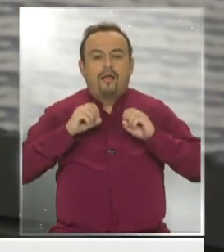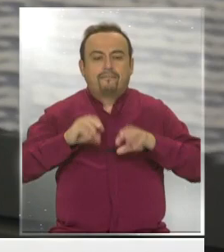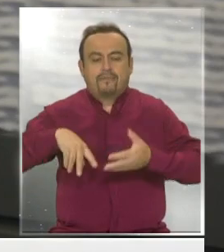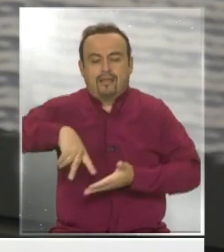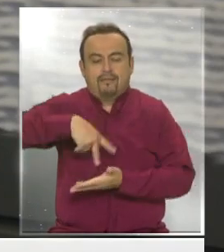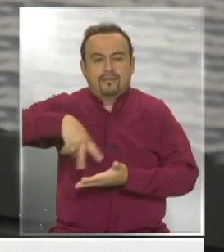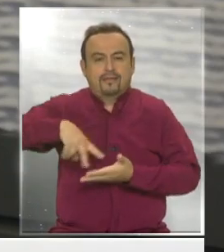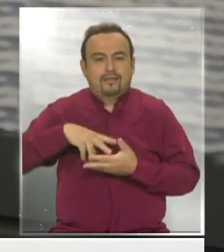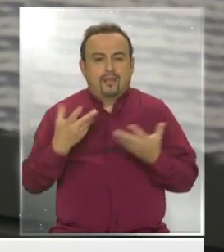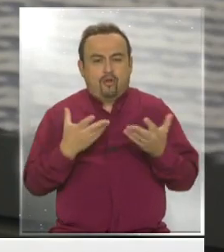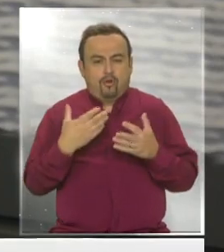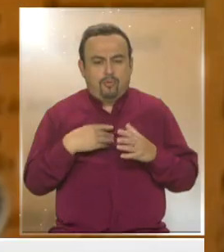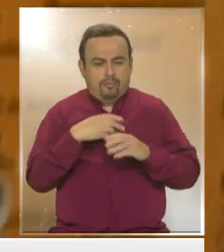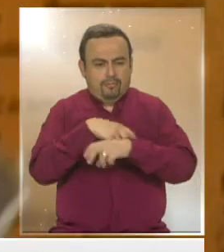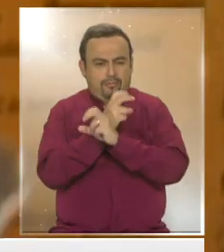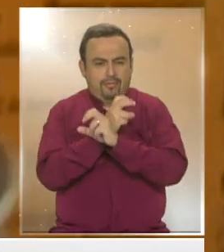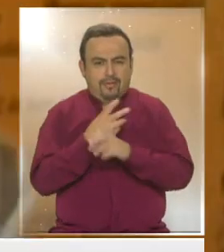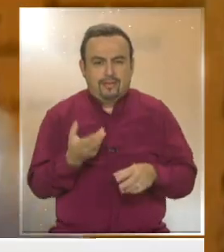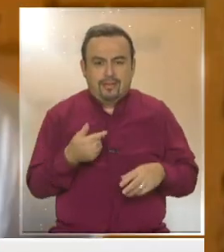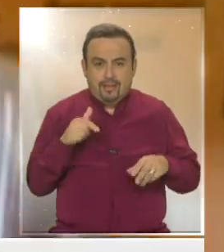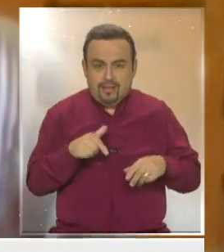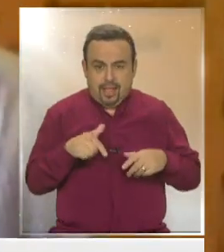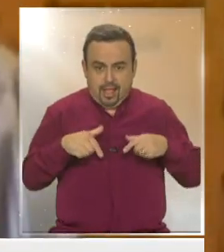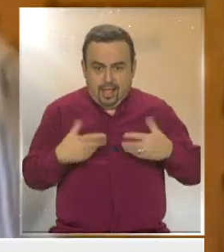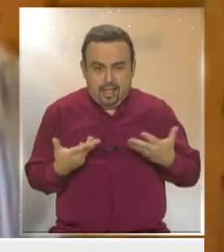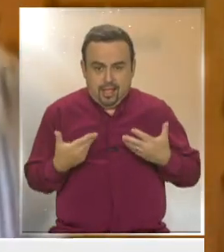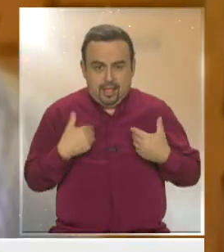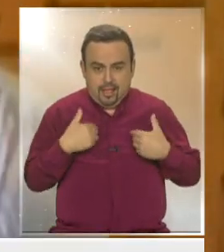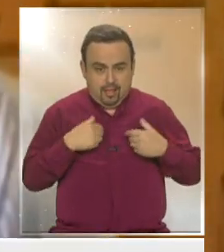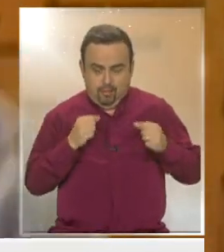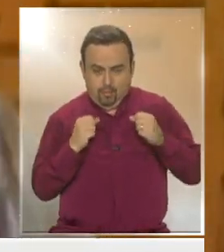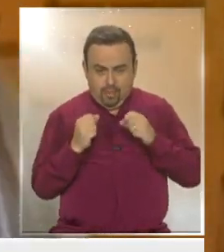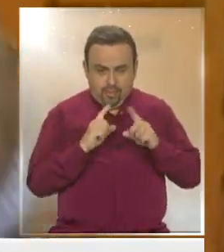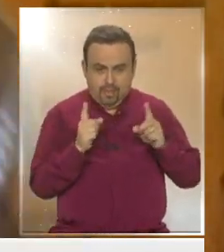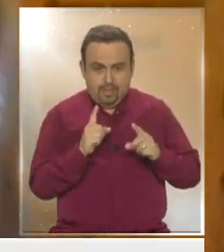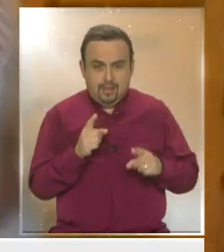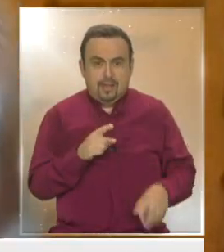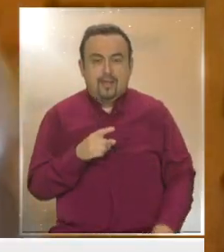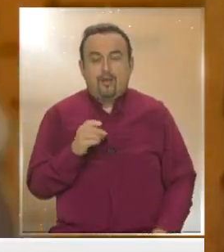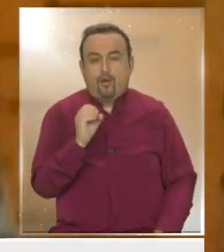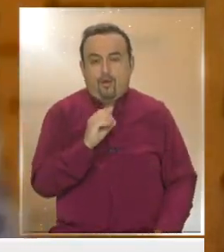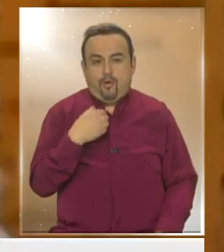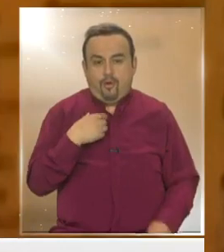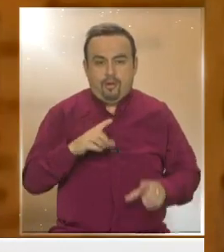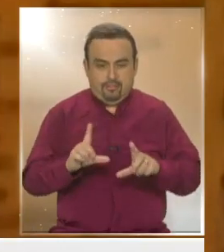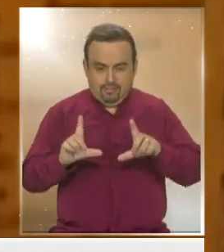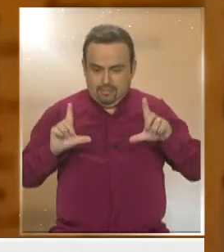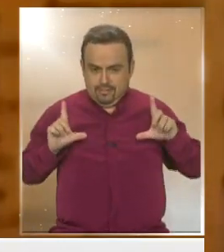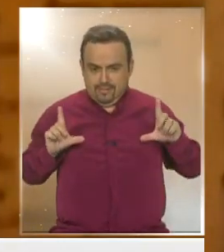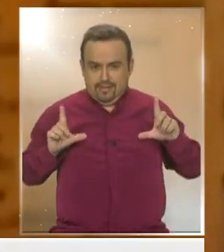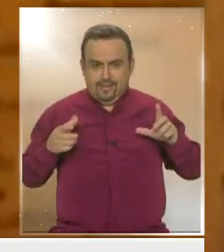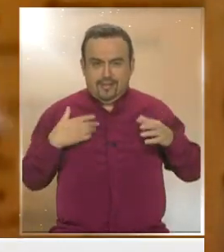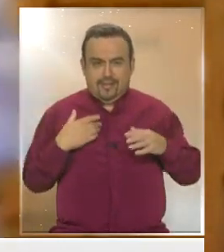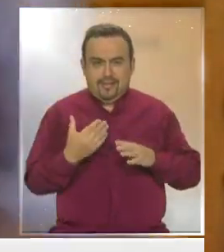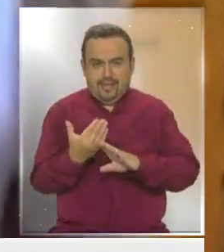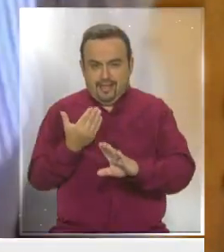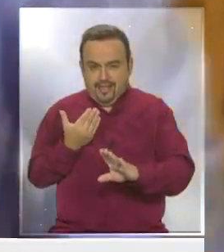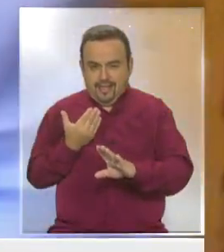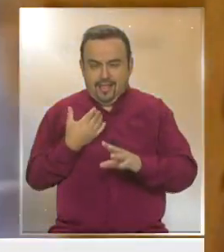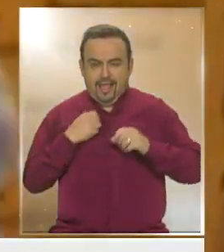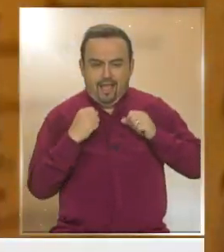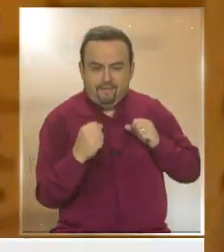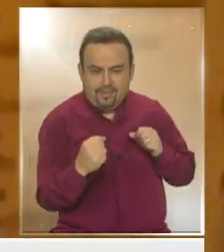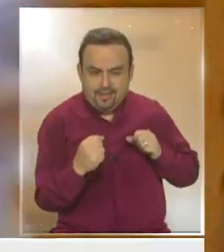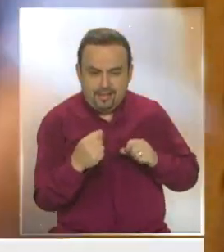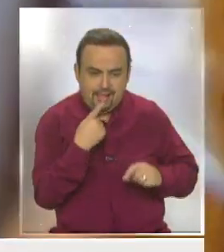bailar así, virtualmente? Aquí no, yo no me muevo el plano, pero obviamente saco la silla, retrocedo,